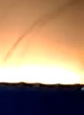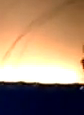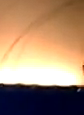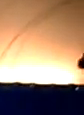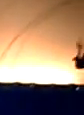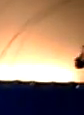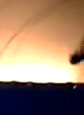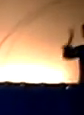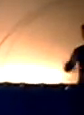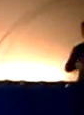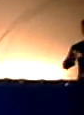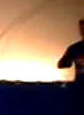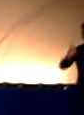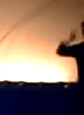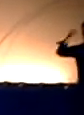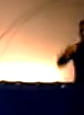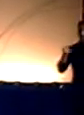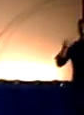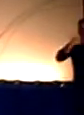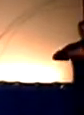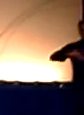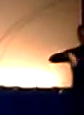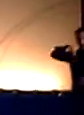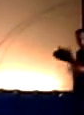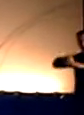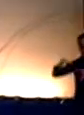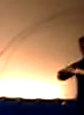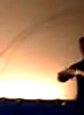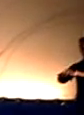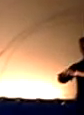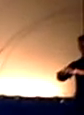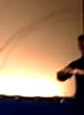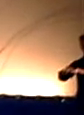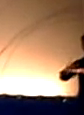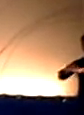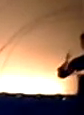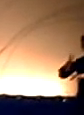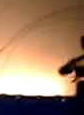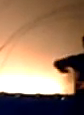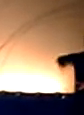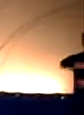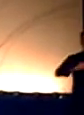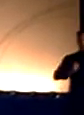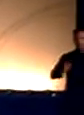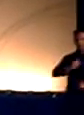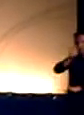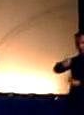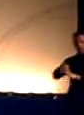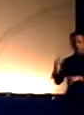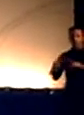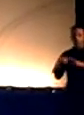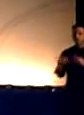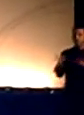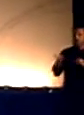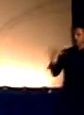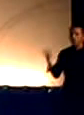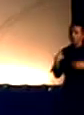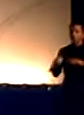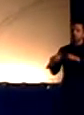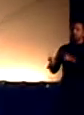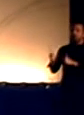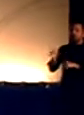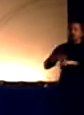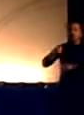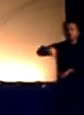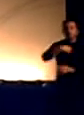de conocimiento que está en la red. Y que la abundancia de conocimiento que está en la red está para que todos la aprovechemos, para que todos la disfrutemos, para que